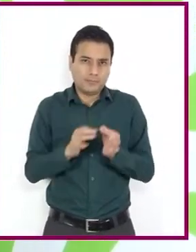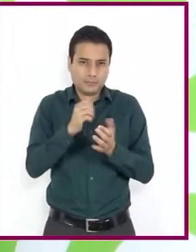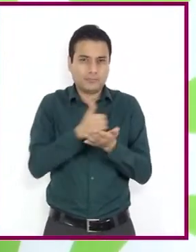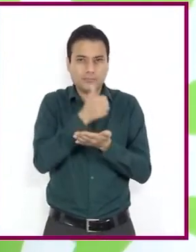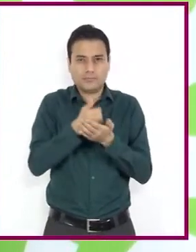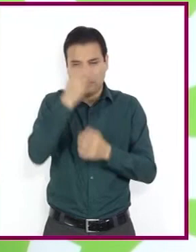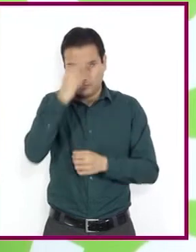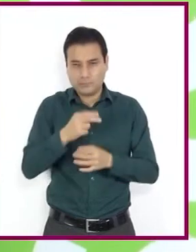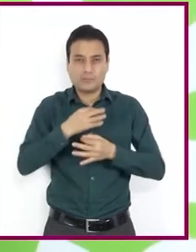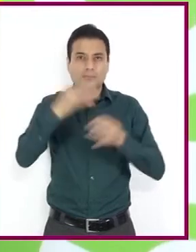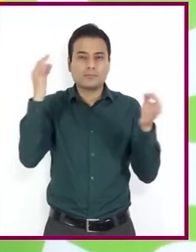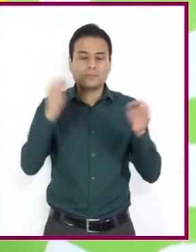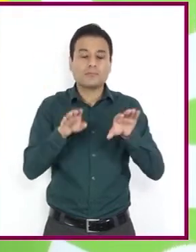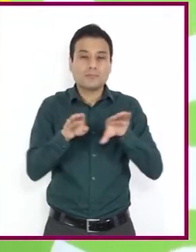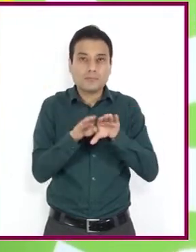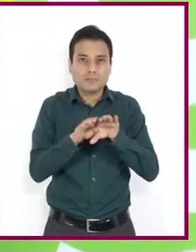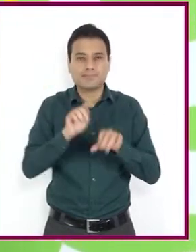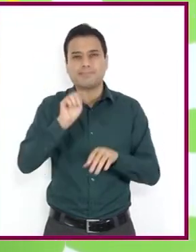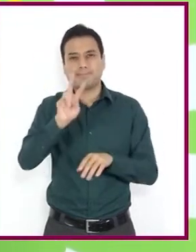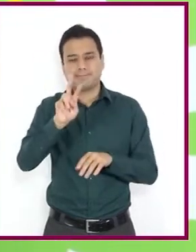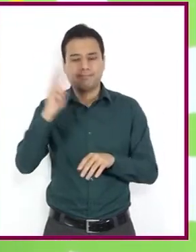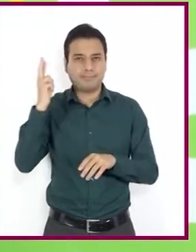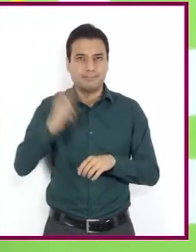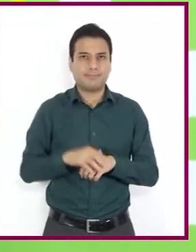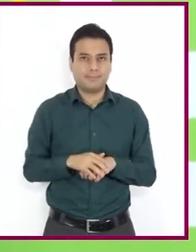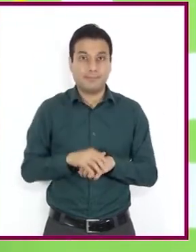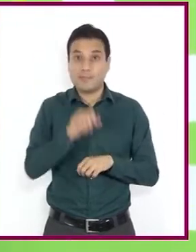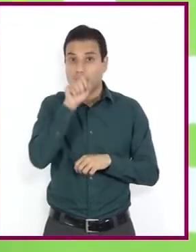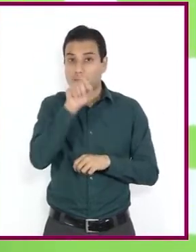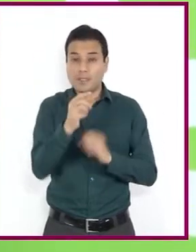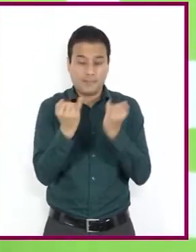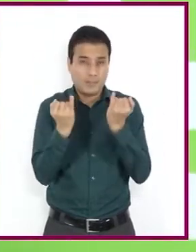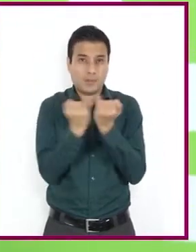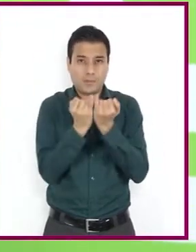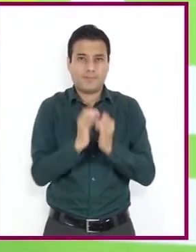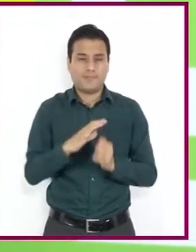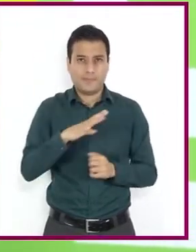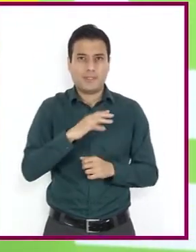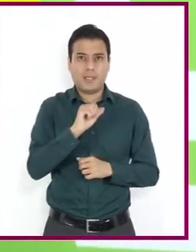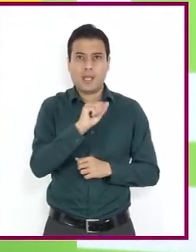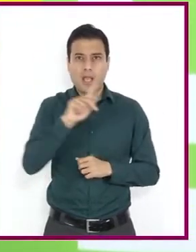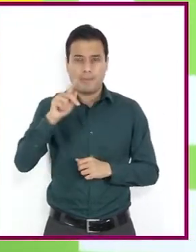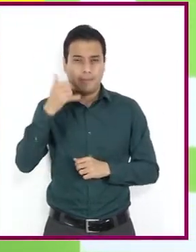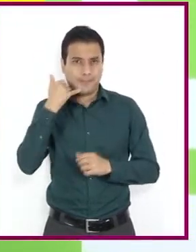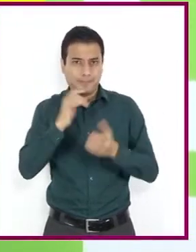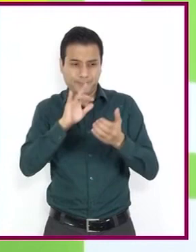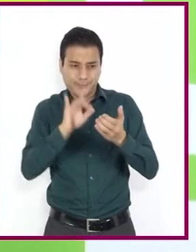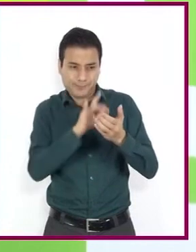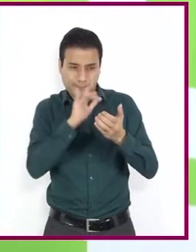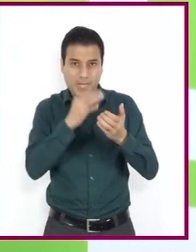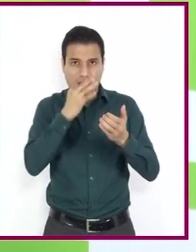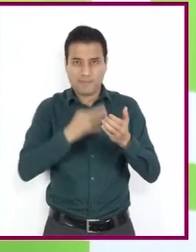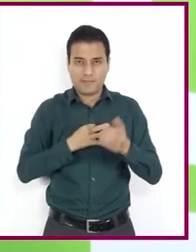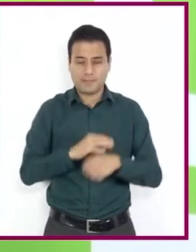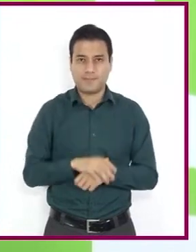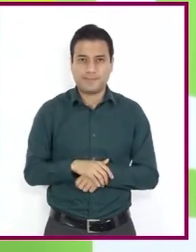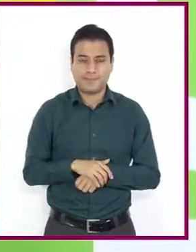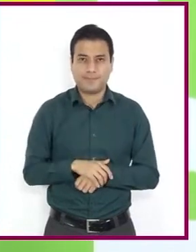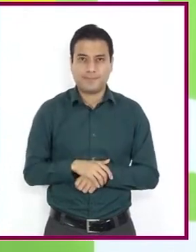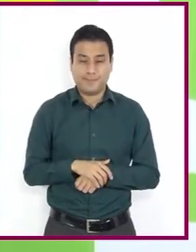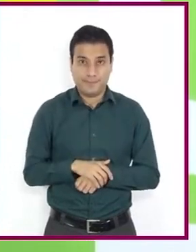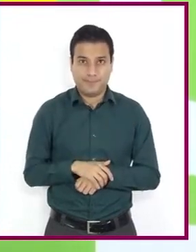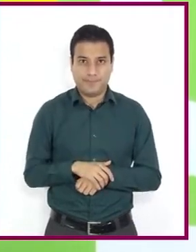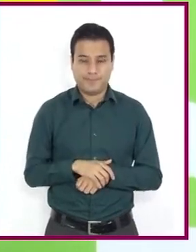y televisión. Pero en los últimos años, la alerta sísmica también se escucha en aplicaciones para teléfonos móviles. En todo caso,